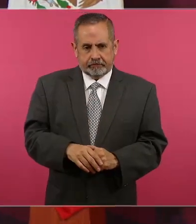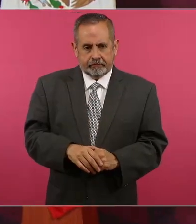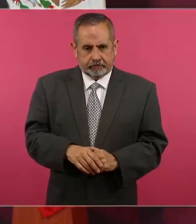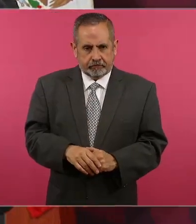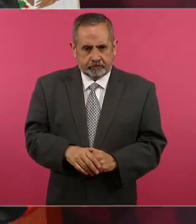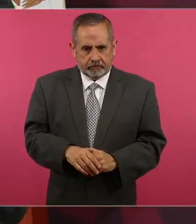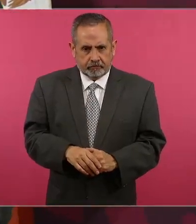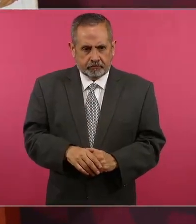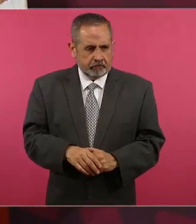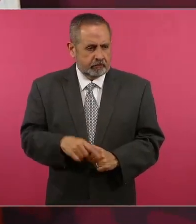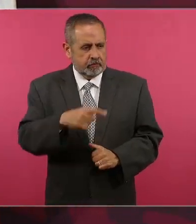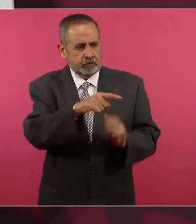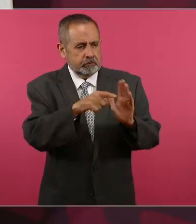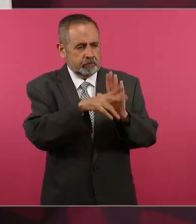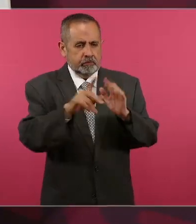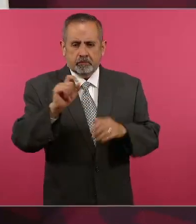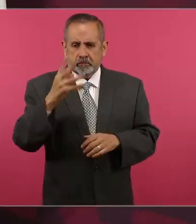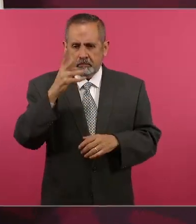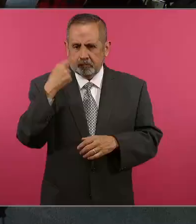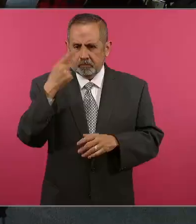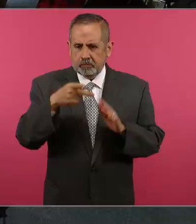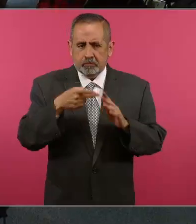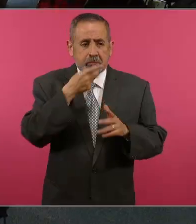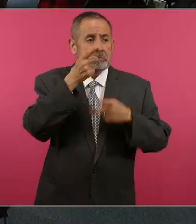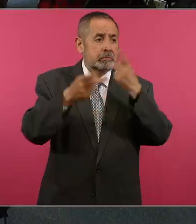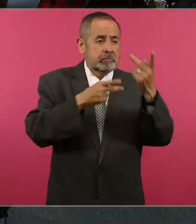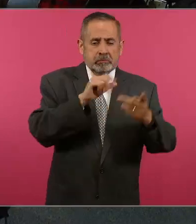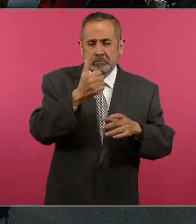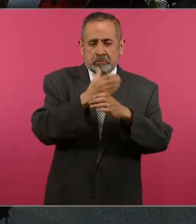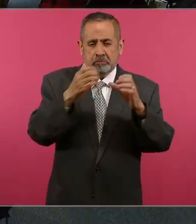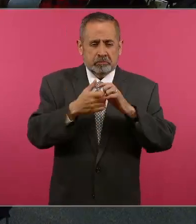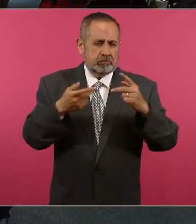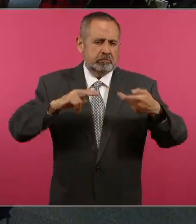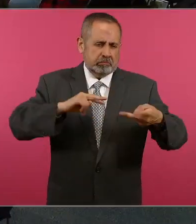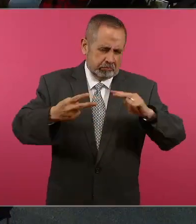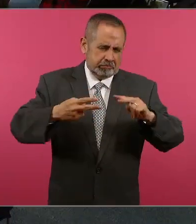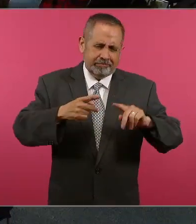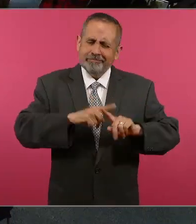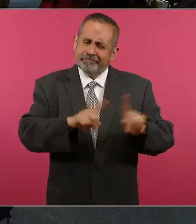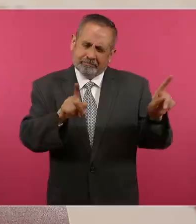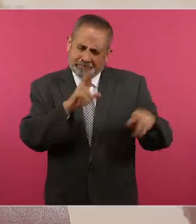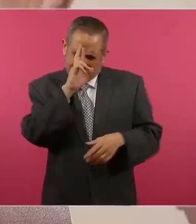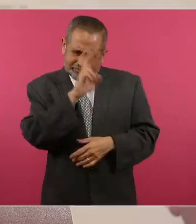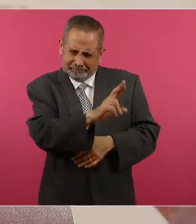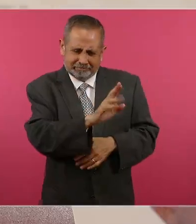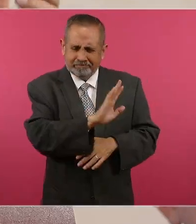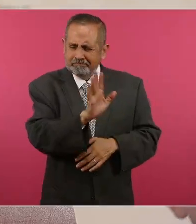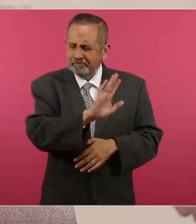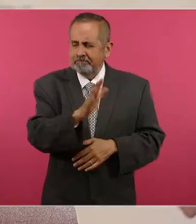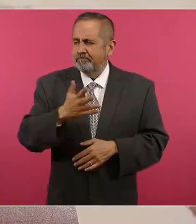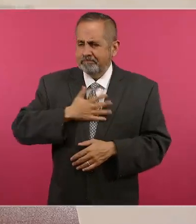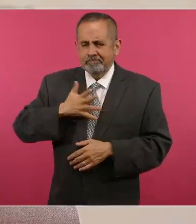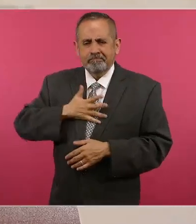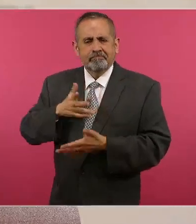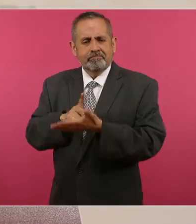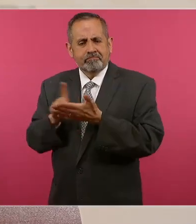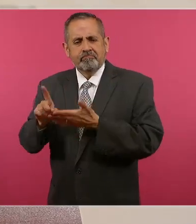Aunque en tu periódico 24 horas digan lo contrario, lo respetamos, pero tenemos el derecho